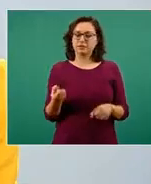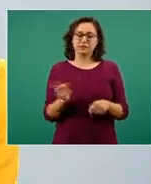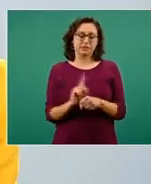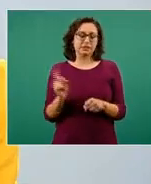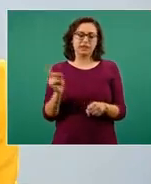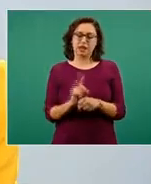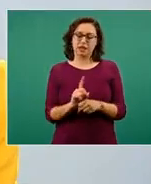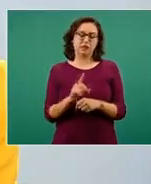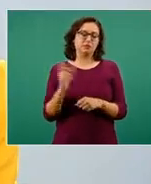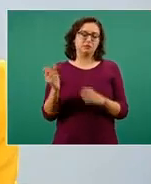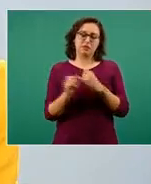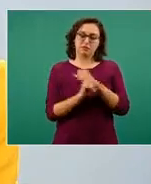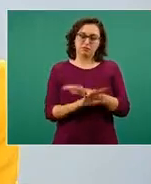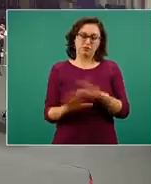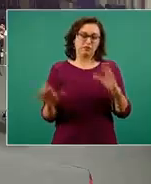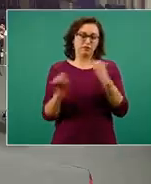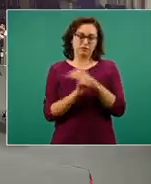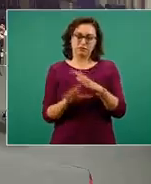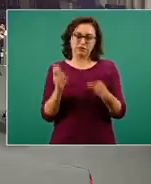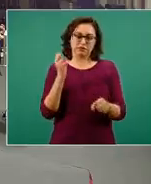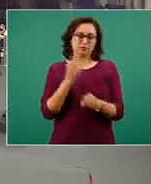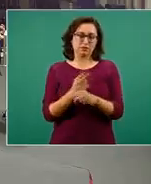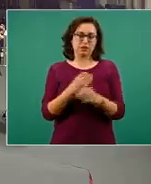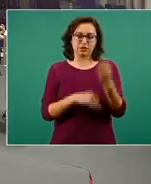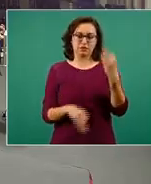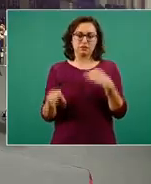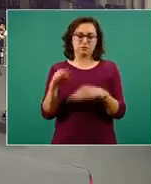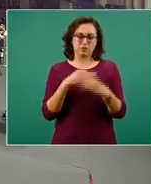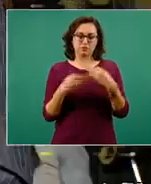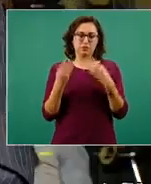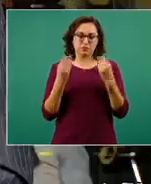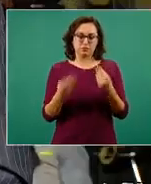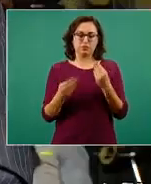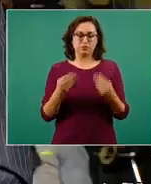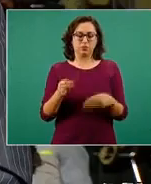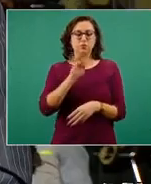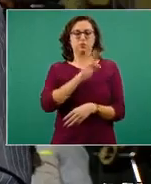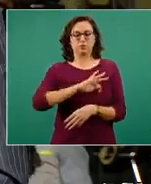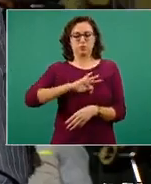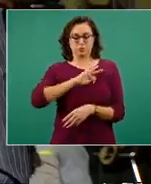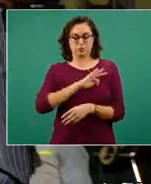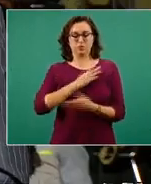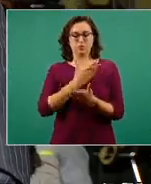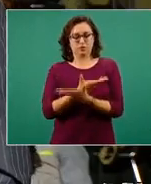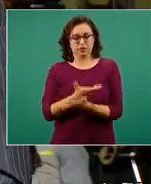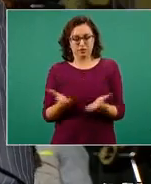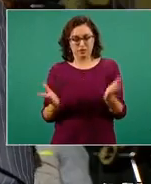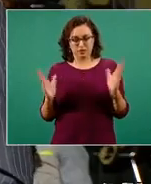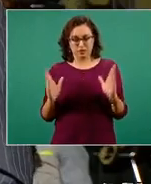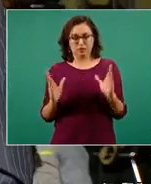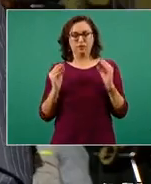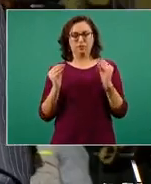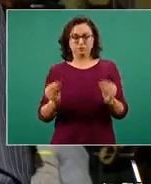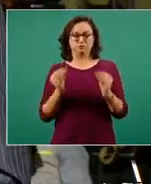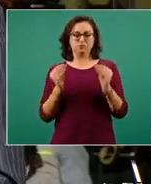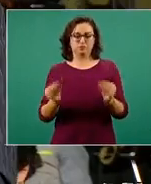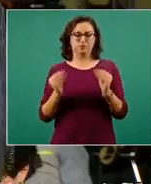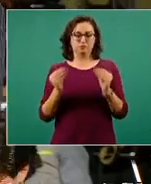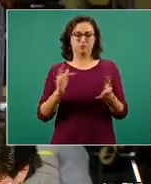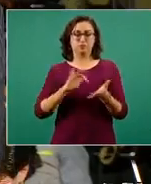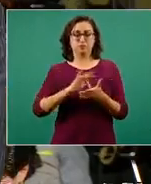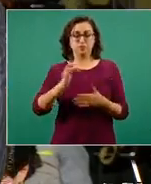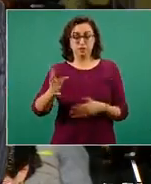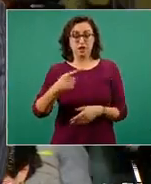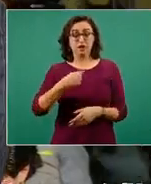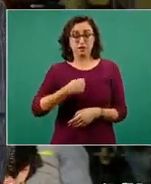diarias y de información oportuna para todos nosotros. Mis felicitaciones, la verdad, a todos ustedes. Muchas gracias. No lo digo